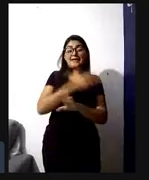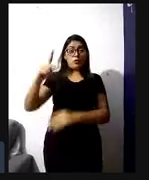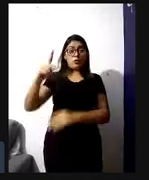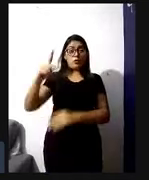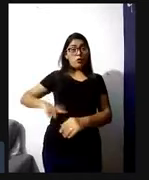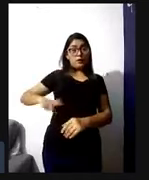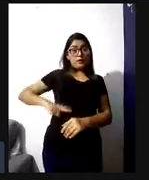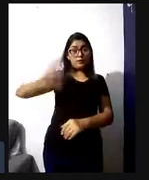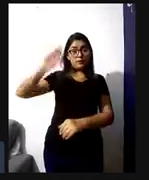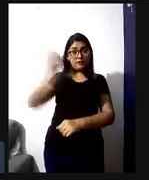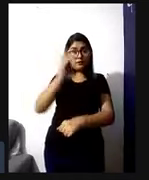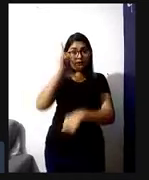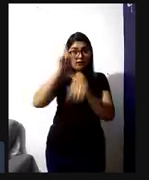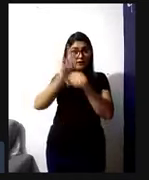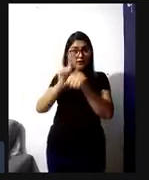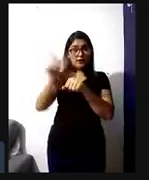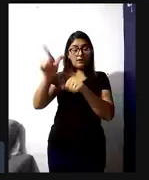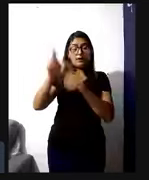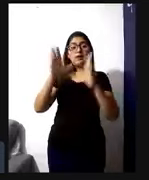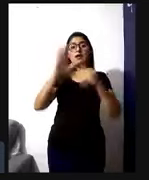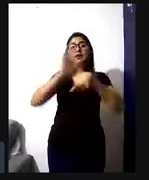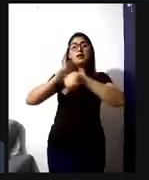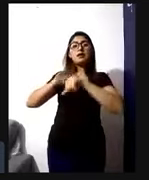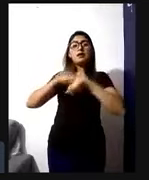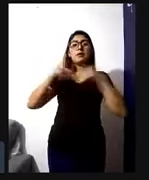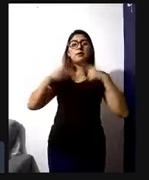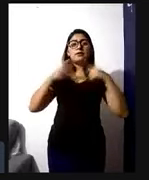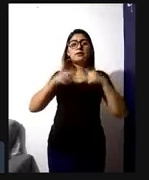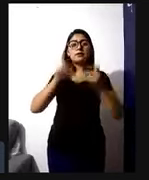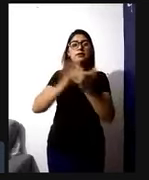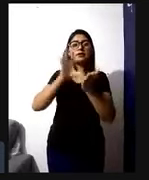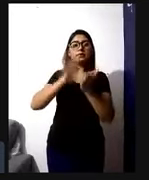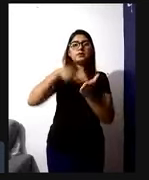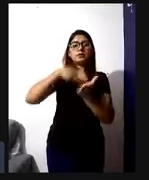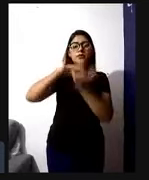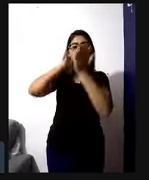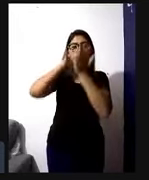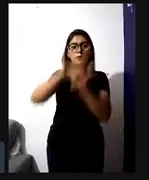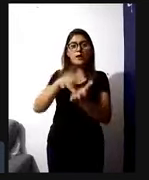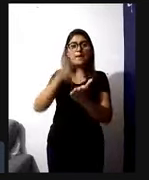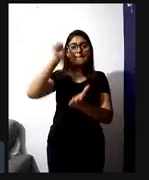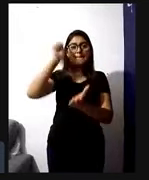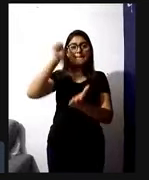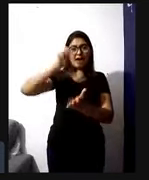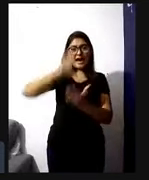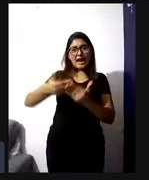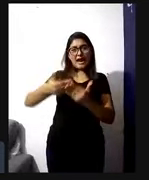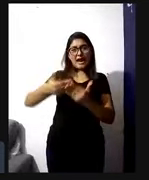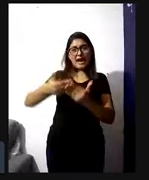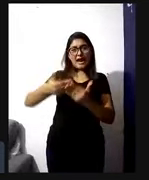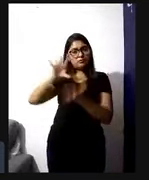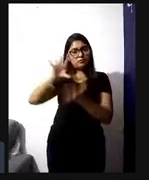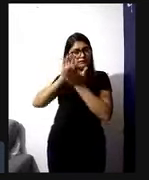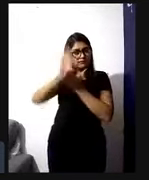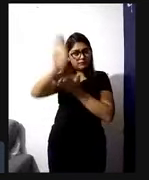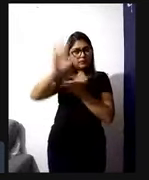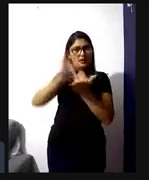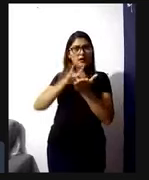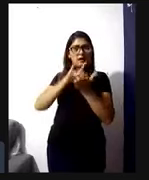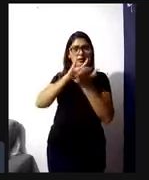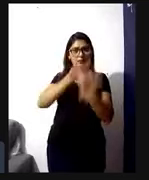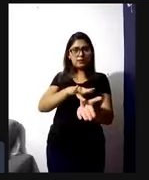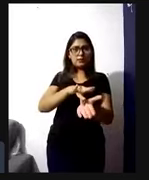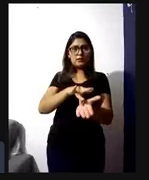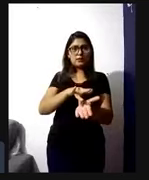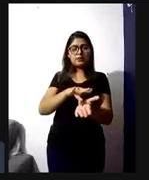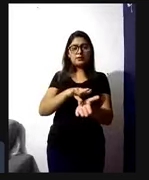a las personas con discapacidad, les dijo, bueno, sí se va a adelantar, pero tienen que ir a recogerla a tal lugar y tal día. Y